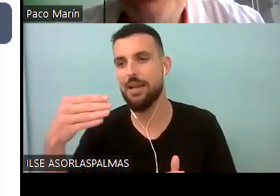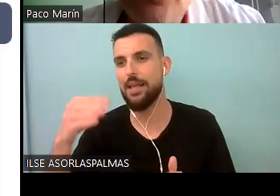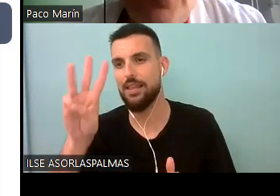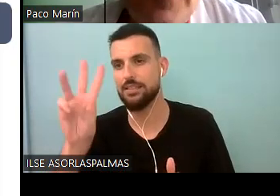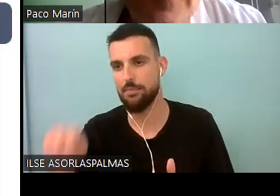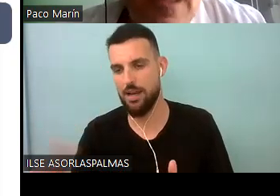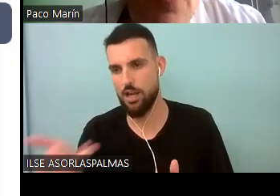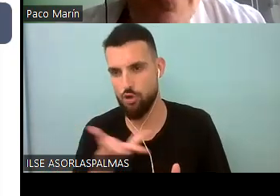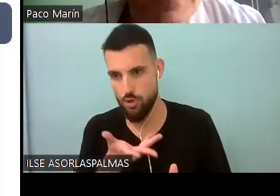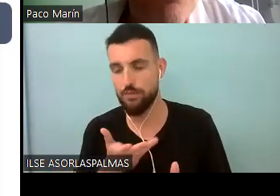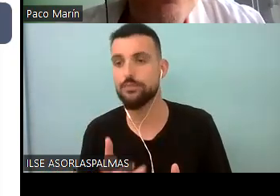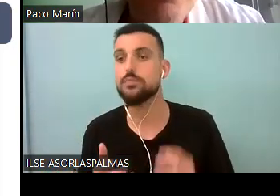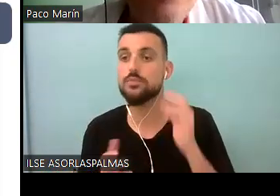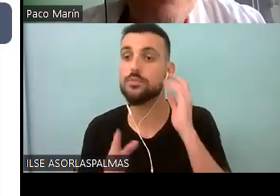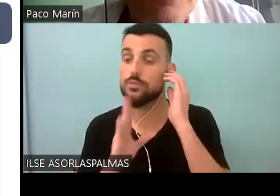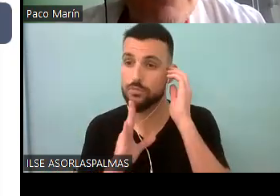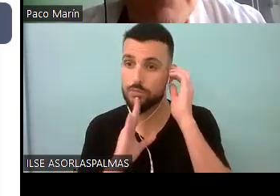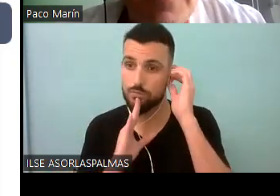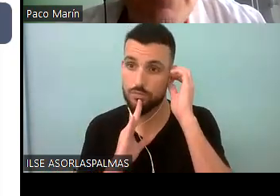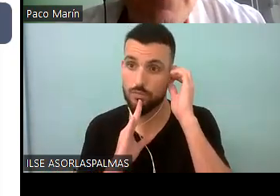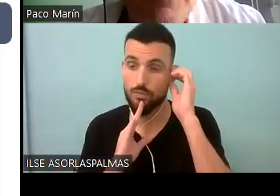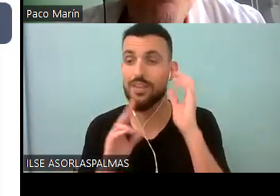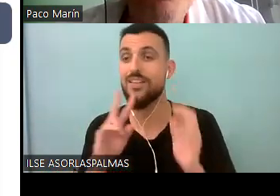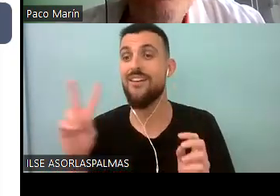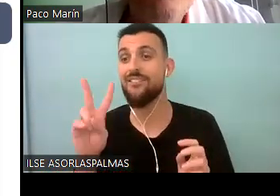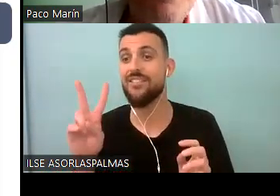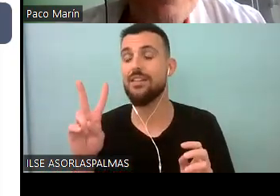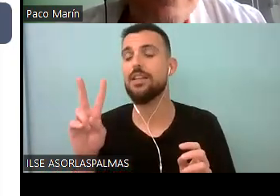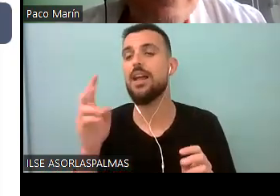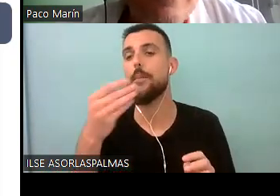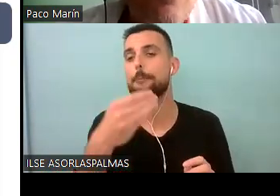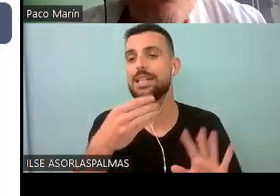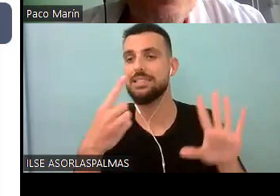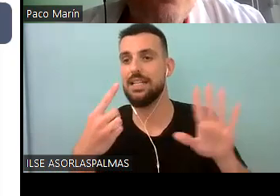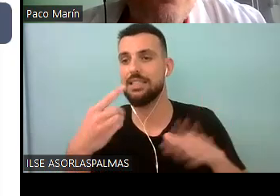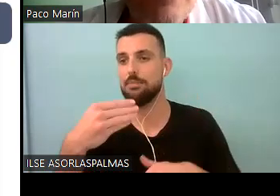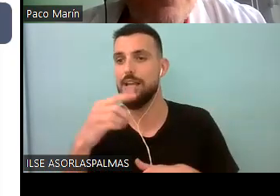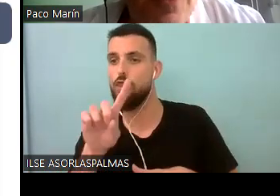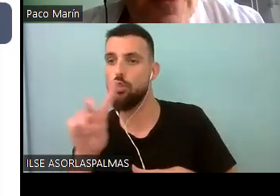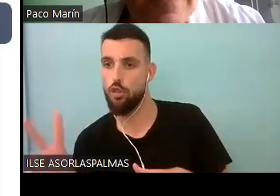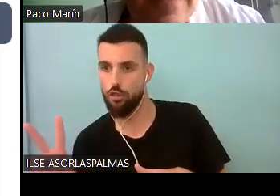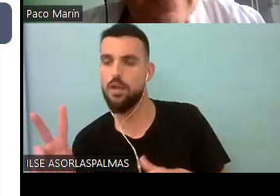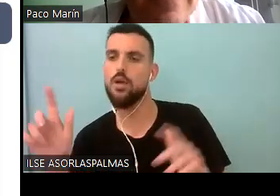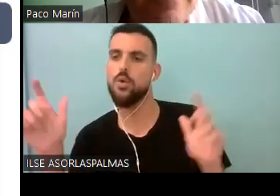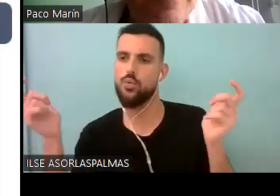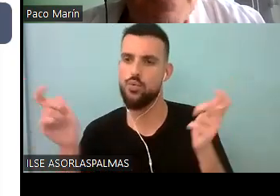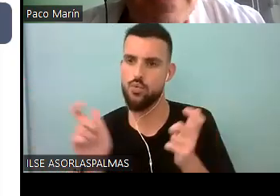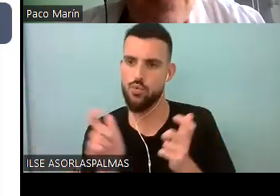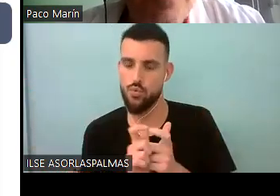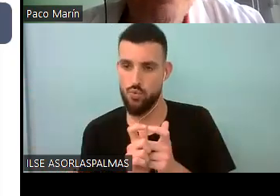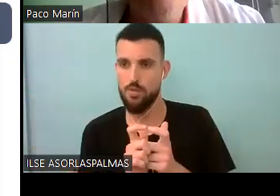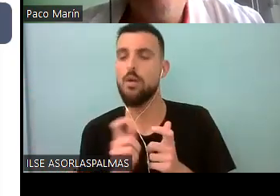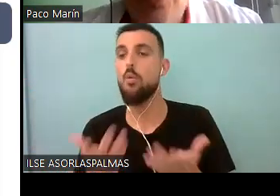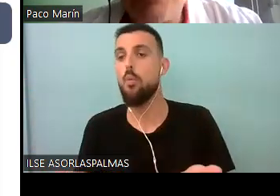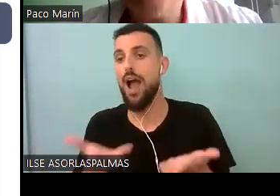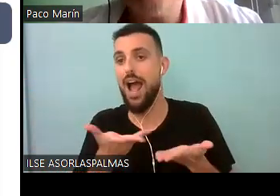pues un exceso de homocisteína, como comentábamos, y un déficit de vitamina B6 y B12 también comportan una disminución en la densidad mineral